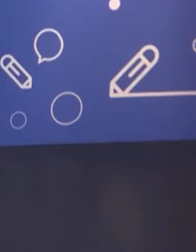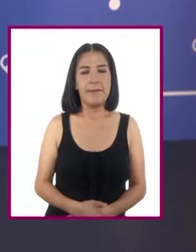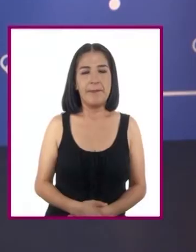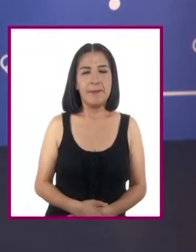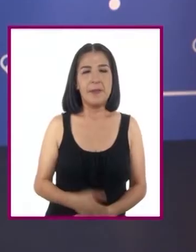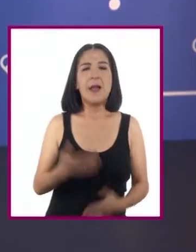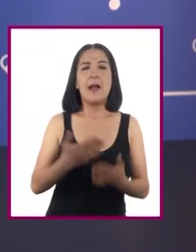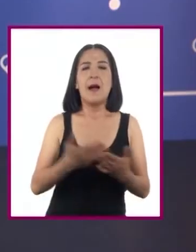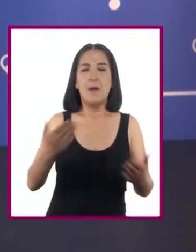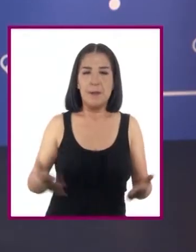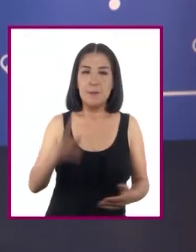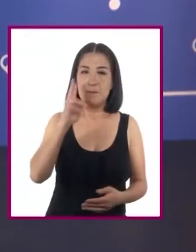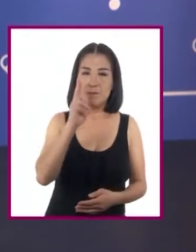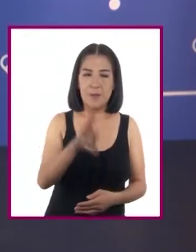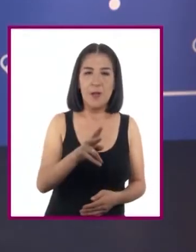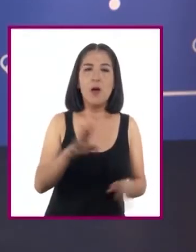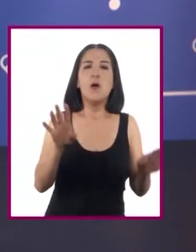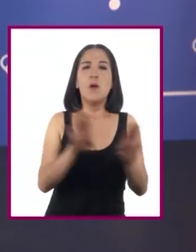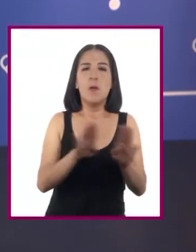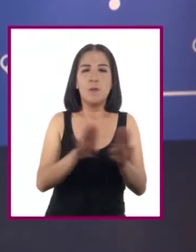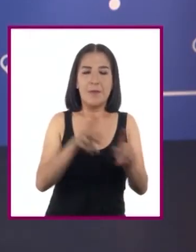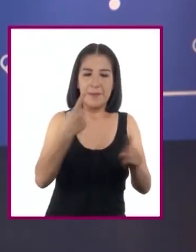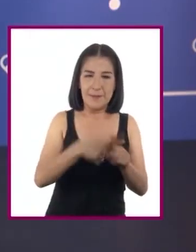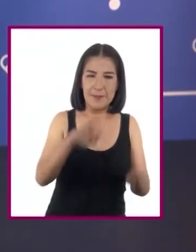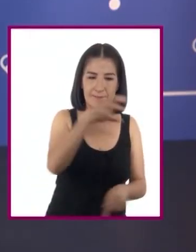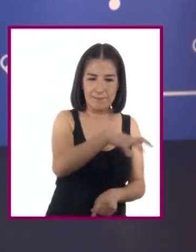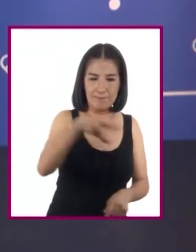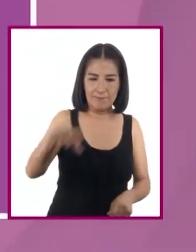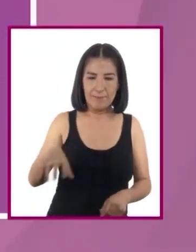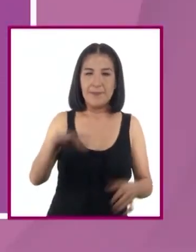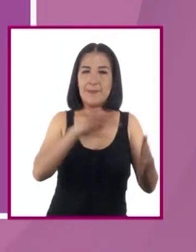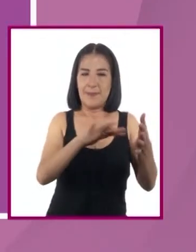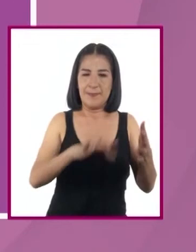Ahora bien, veamos los tipos de ambientes. Leamos.